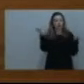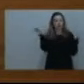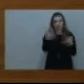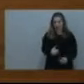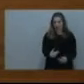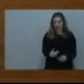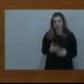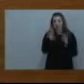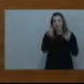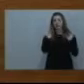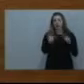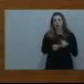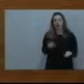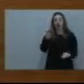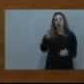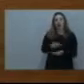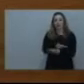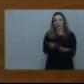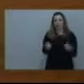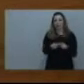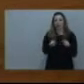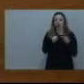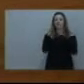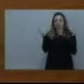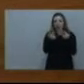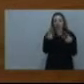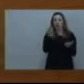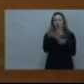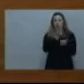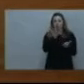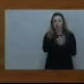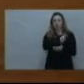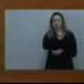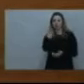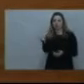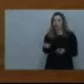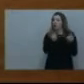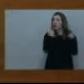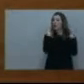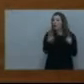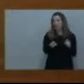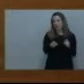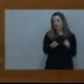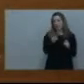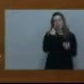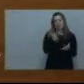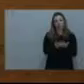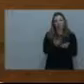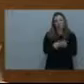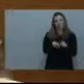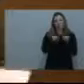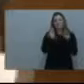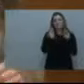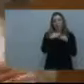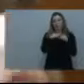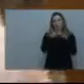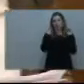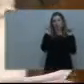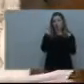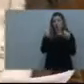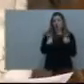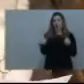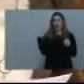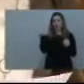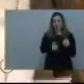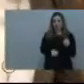cierto que se oferten seminarios, grupos de trabajo, cursos, pero sin que sea necesario acreditar un mínimo de formación a lo largo de la vida